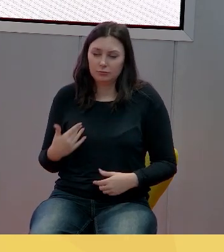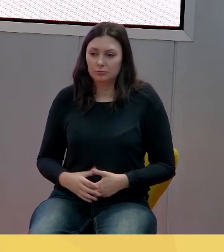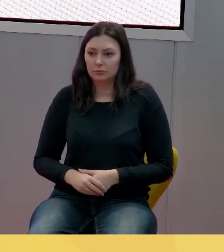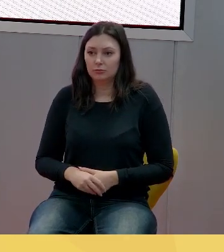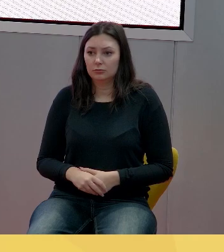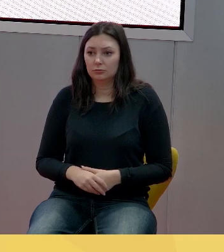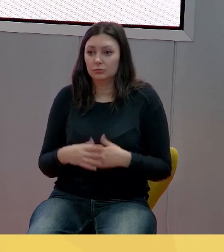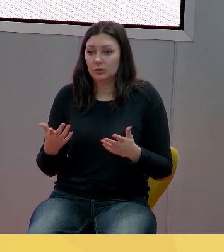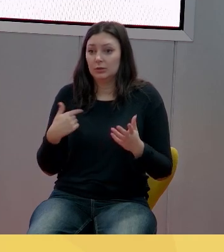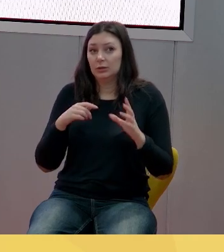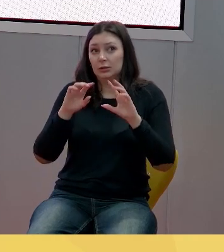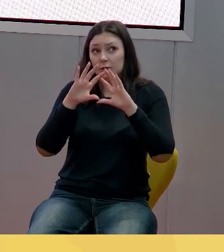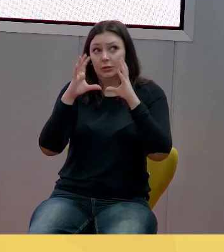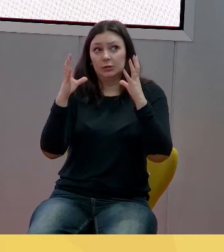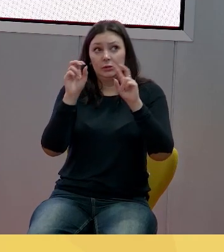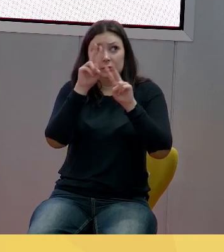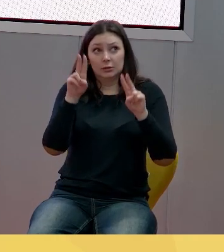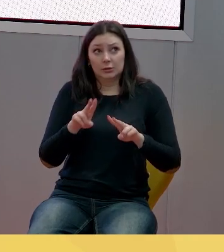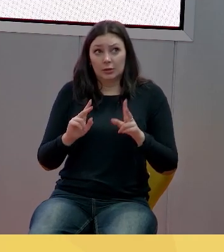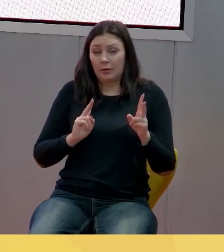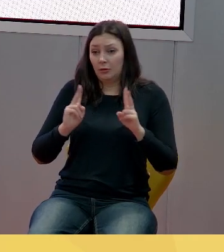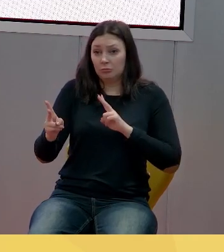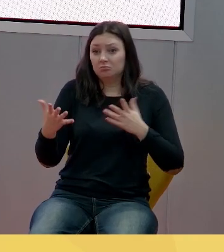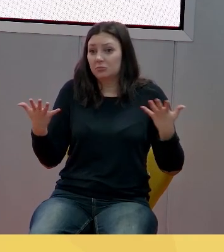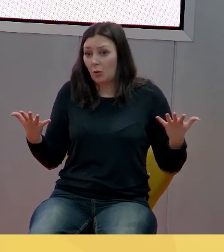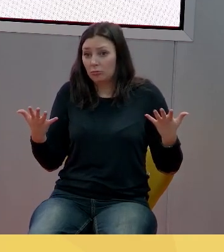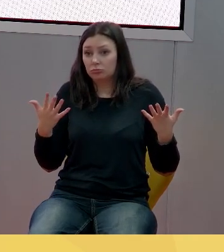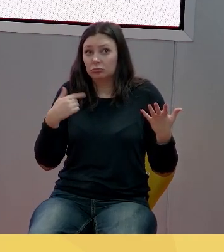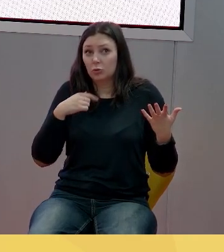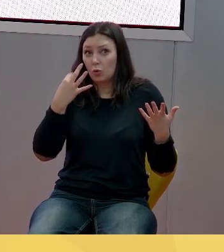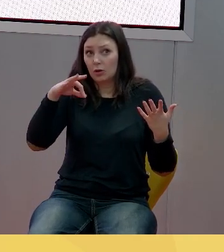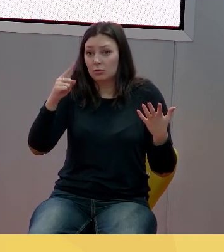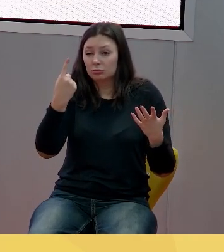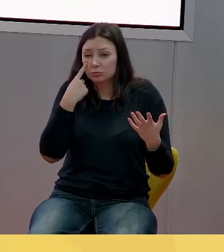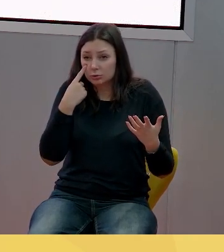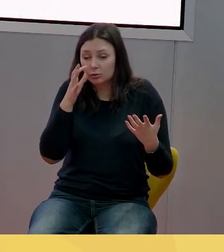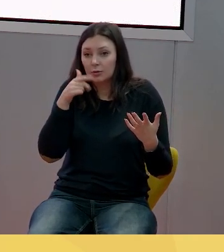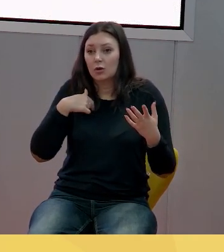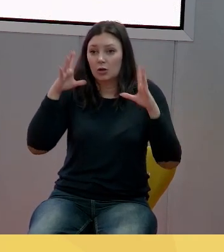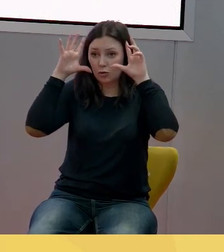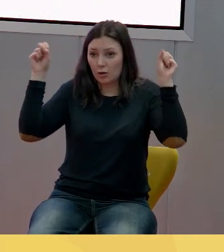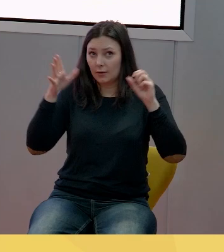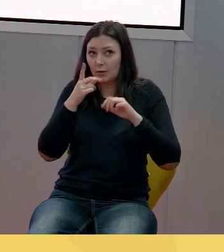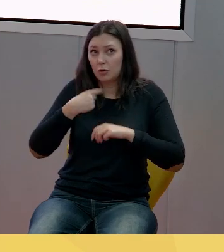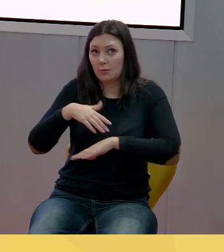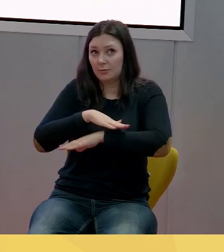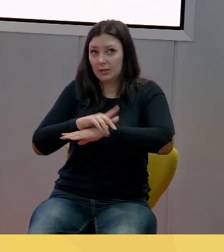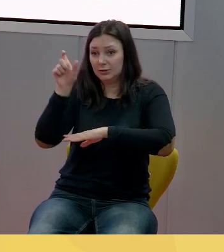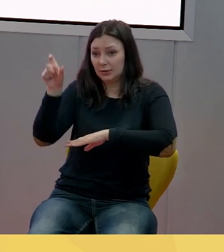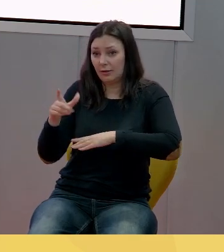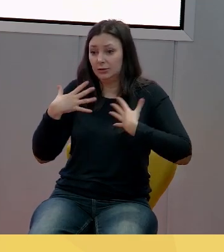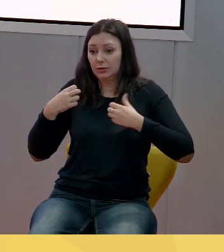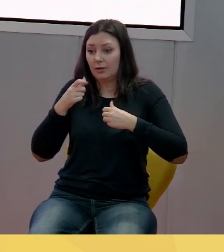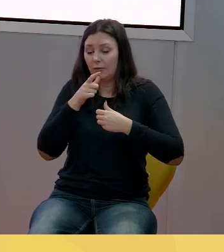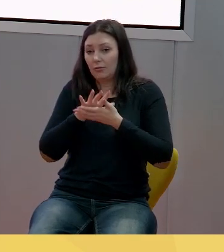A nivel internacional, la única reacción que he visto explícita es la de Holanda, cuando la ministra de Sanidad se dirigió al Parlamento para hablar